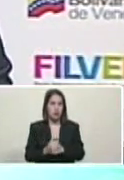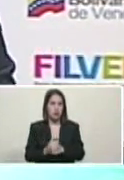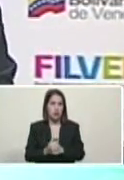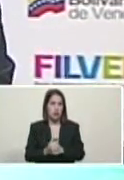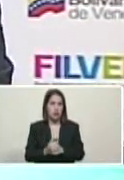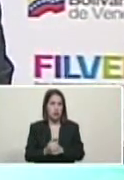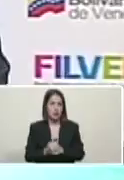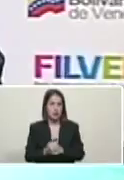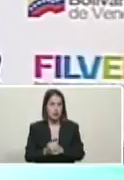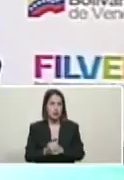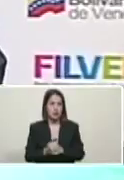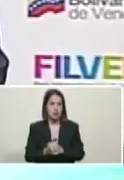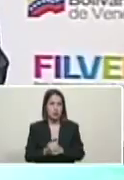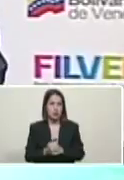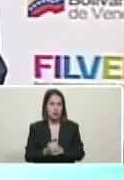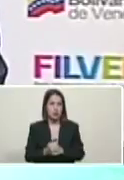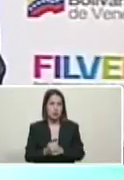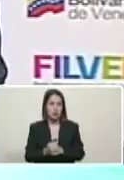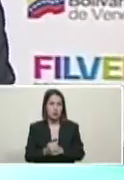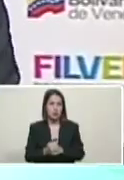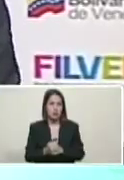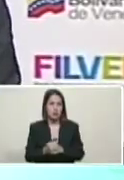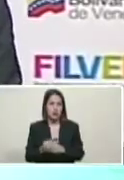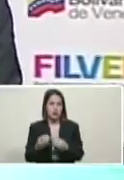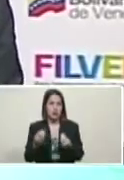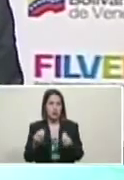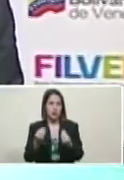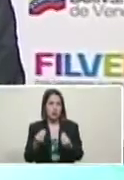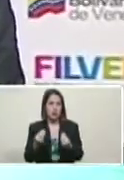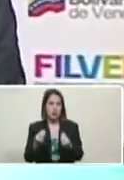Nuestra generación ha crecido con el libro en la mano.